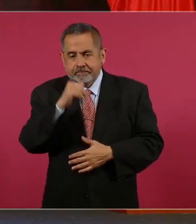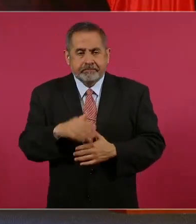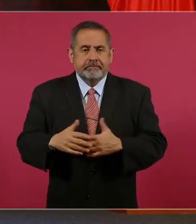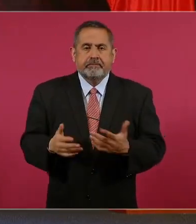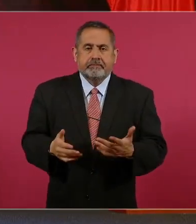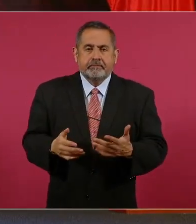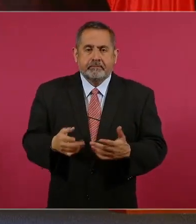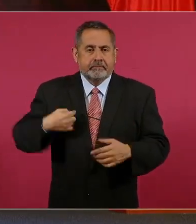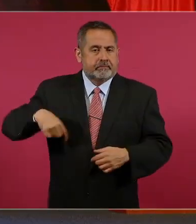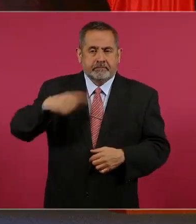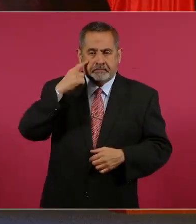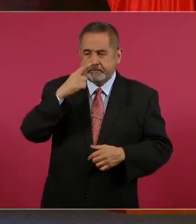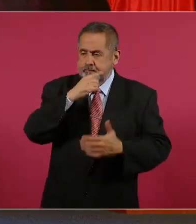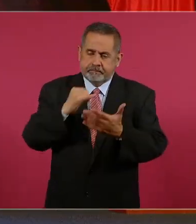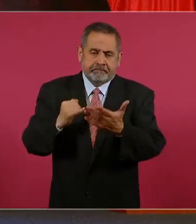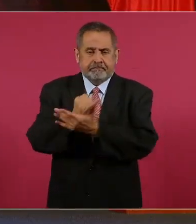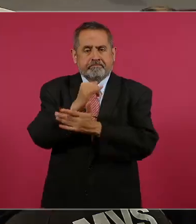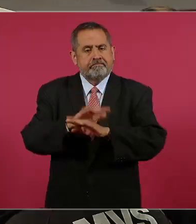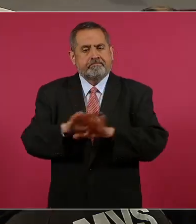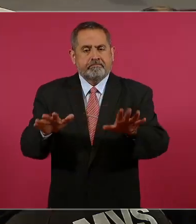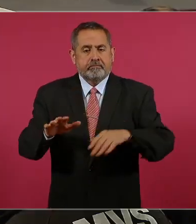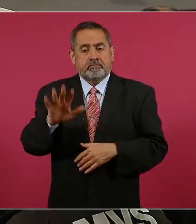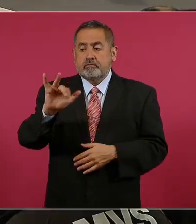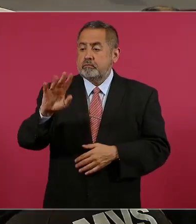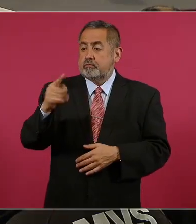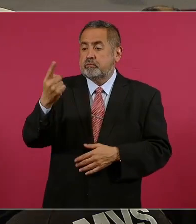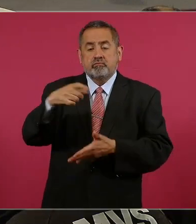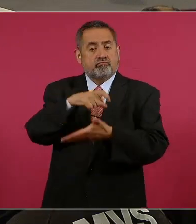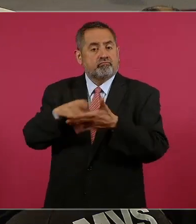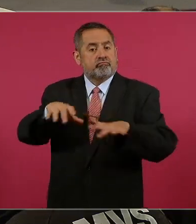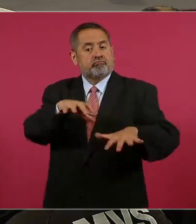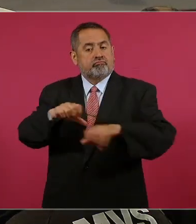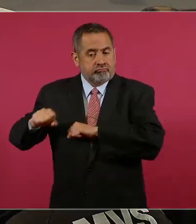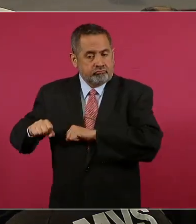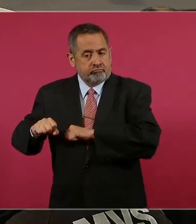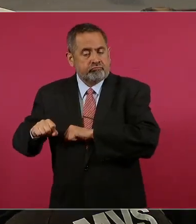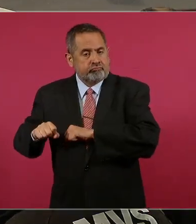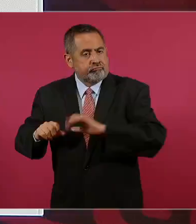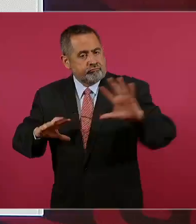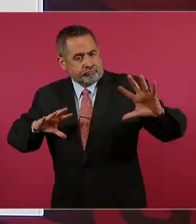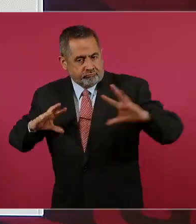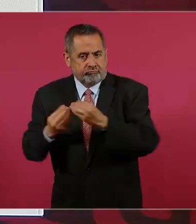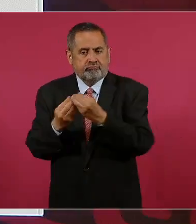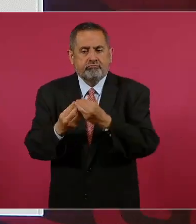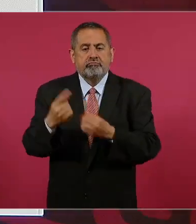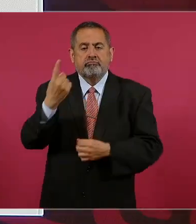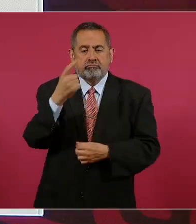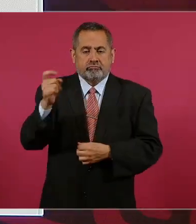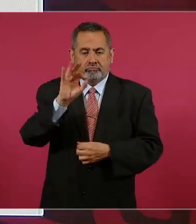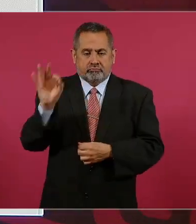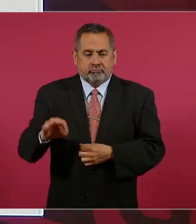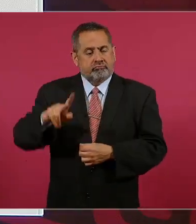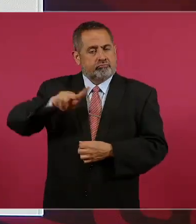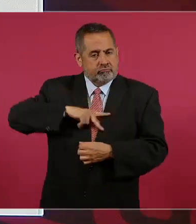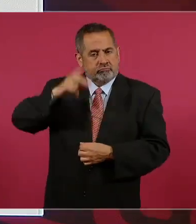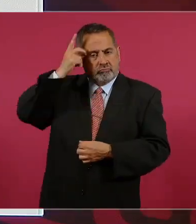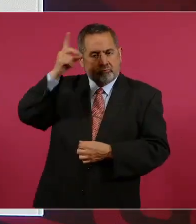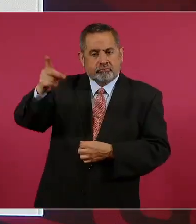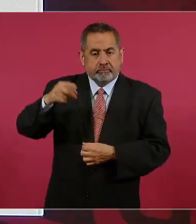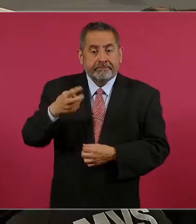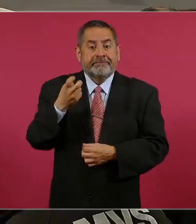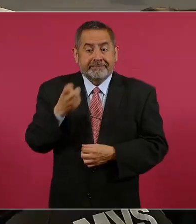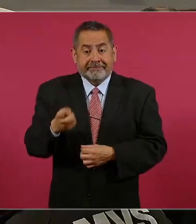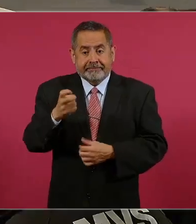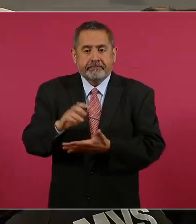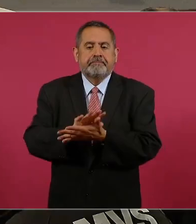Entonces decidimos comprar el 51% para quedarnos con el 100%. Y aquí ya empezó